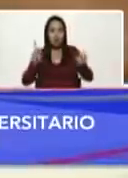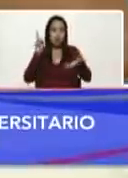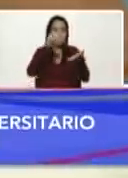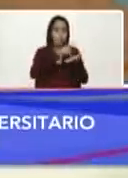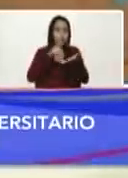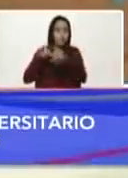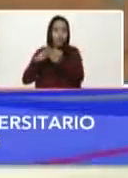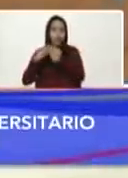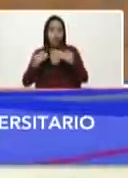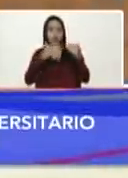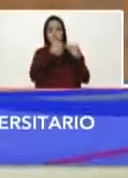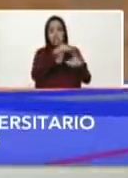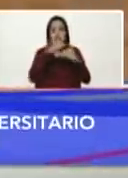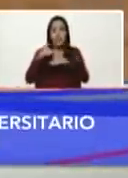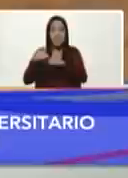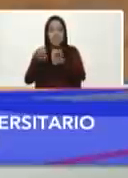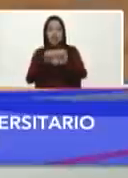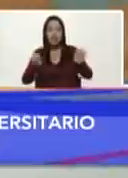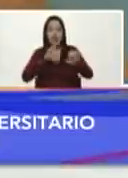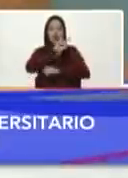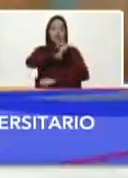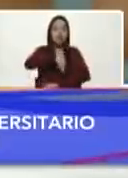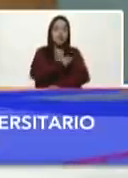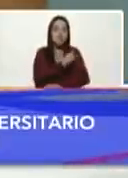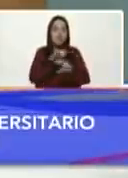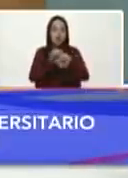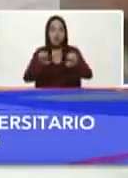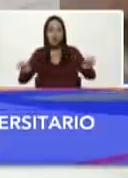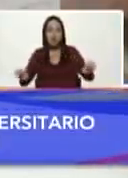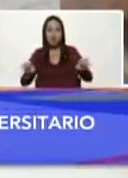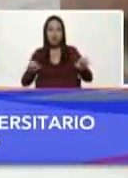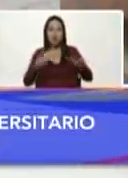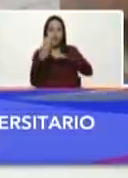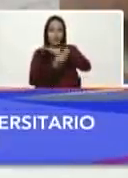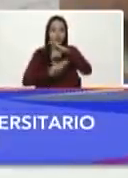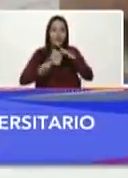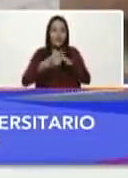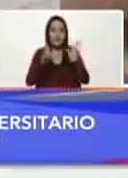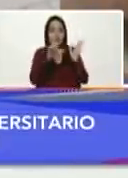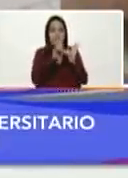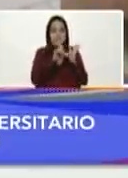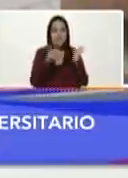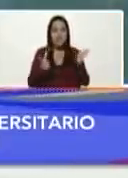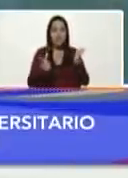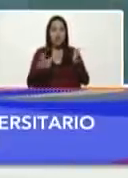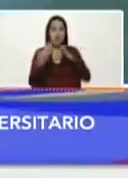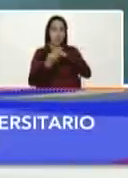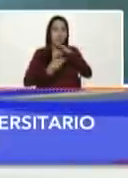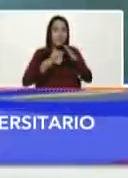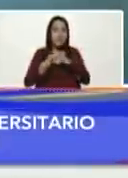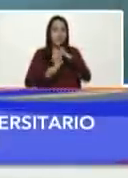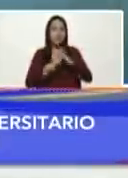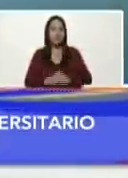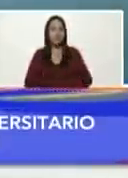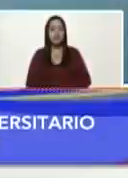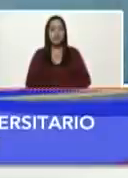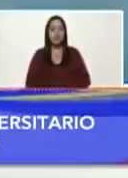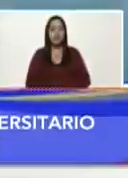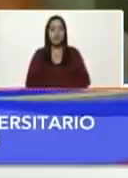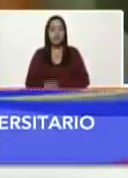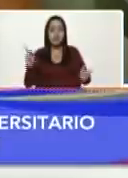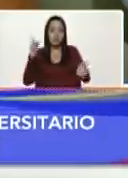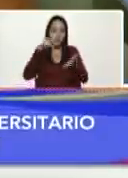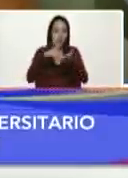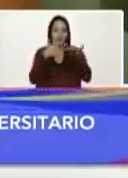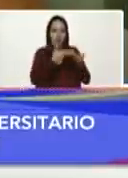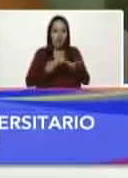nivel. Educación universitaria, educación secundaria, educación primaria, volver a la educación